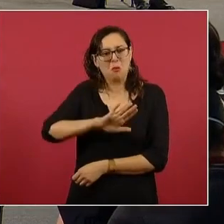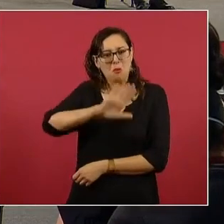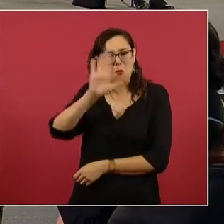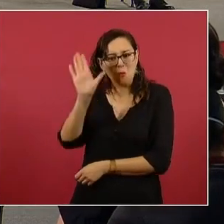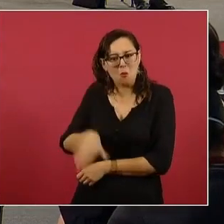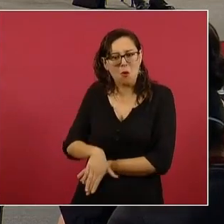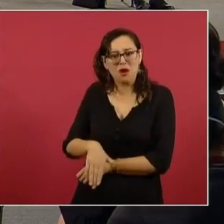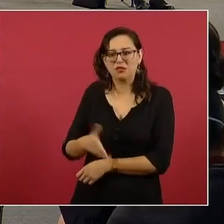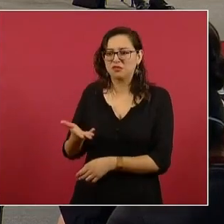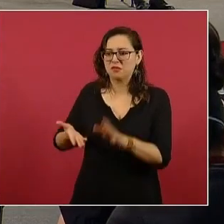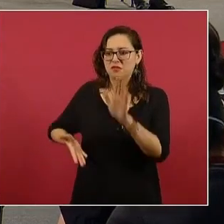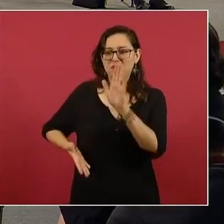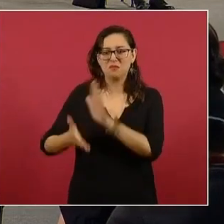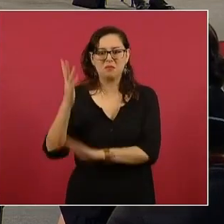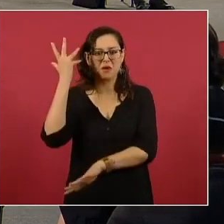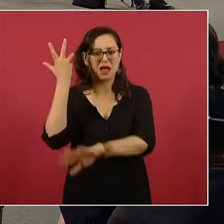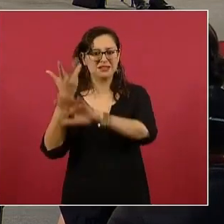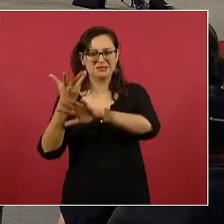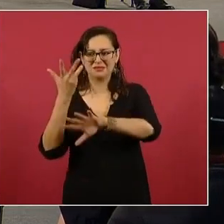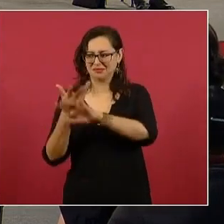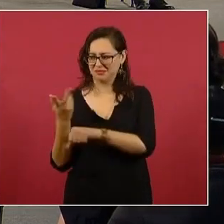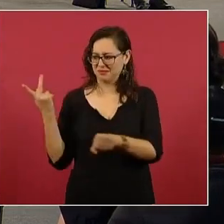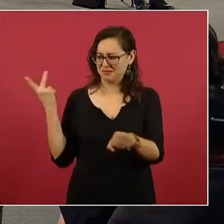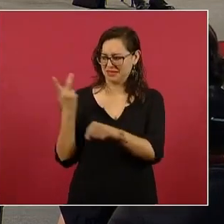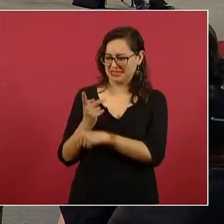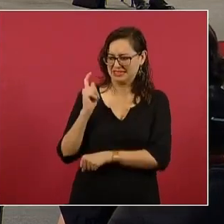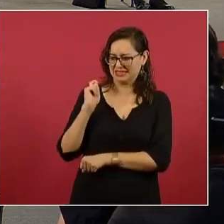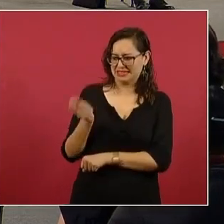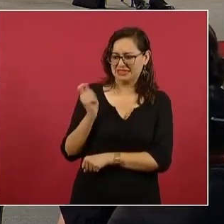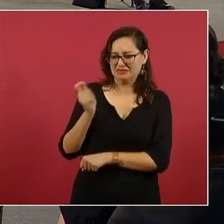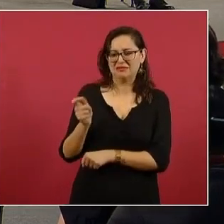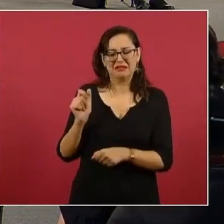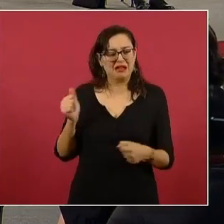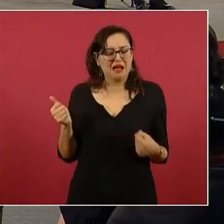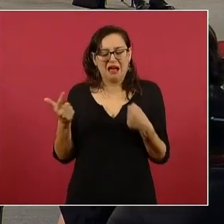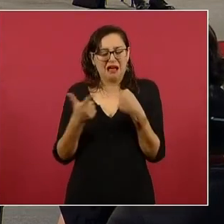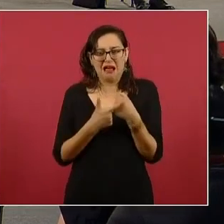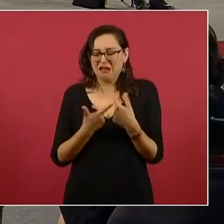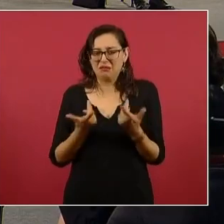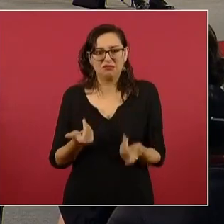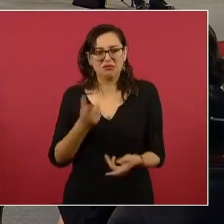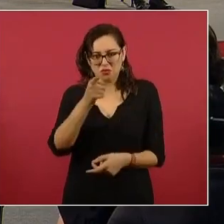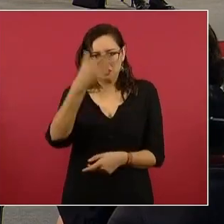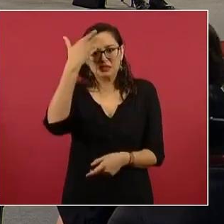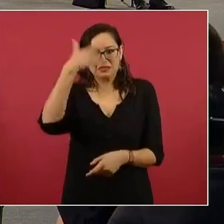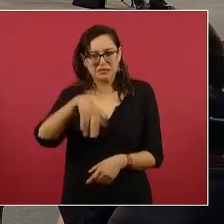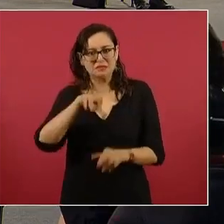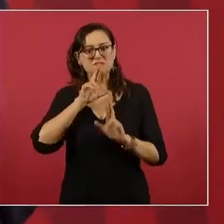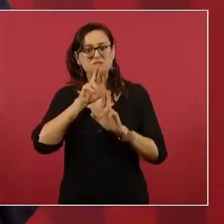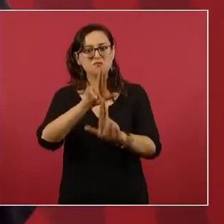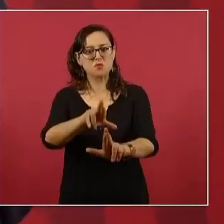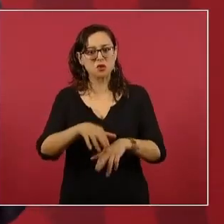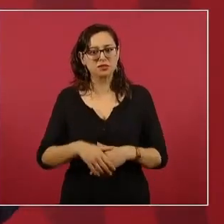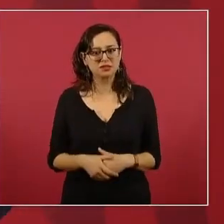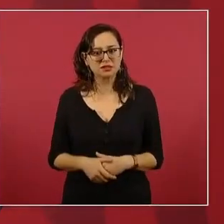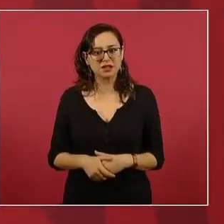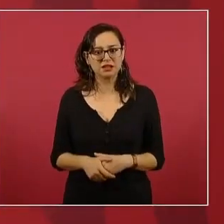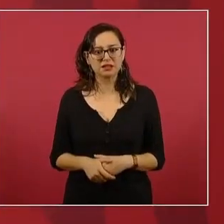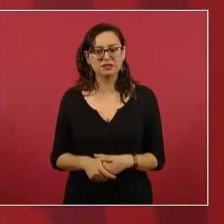dirigían a Estados Unidos? ¿Alguna respuesta para estas organizaciones que quieren proponerle? Bueno, que vamos